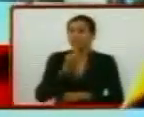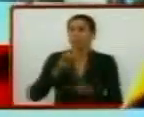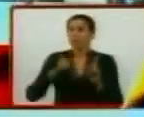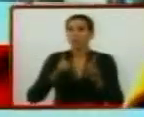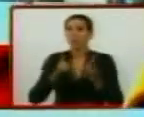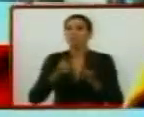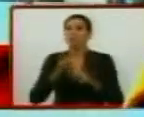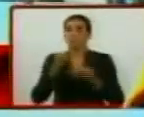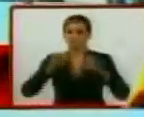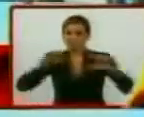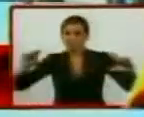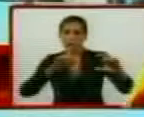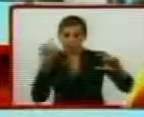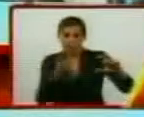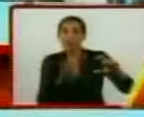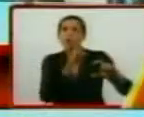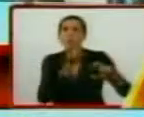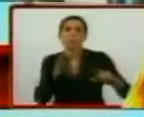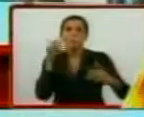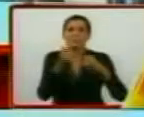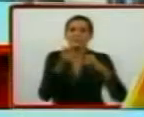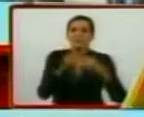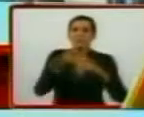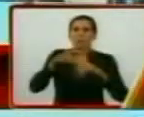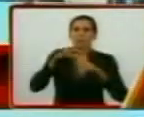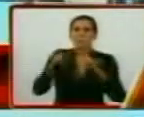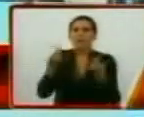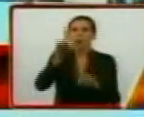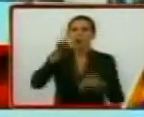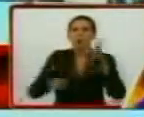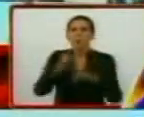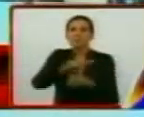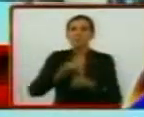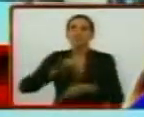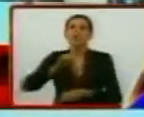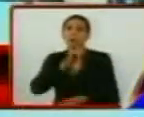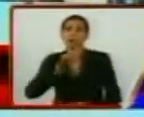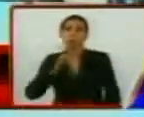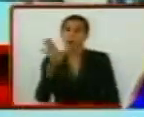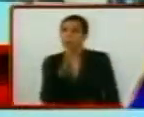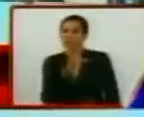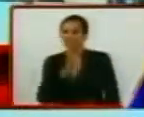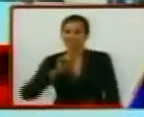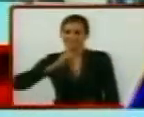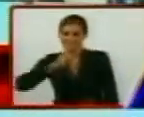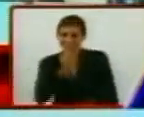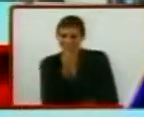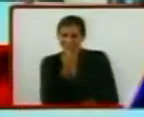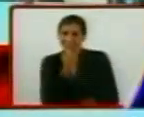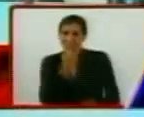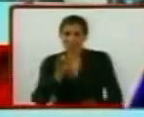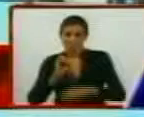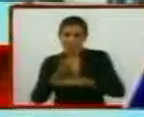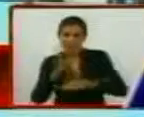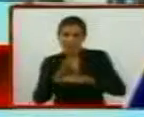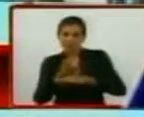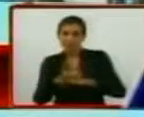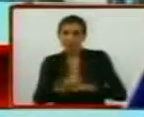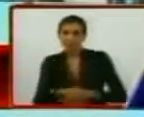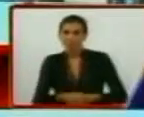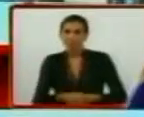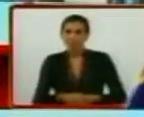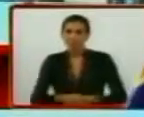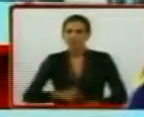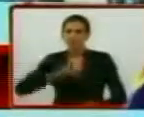apellido. Muchas veces muchas de estas personas anónimas que tienen una especie de odio visceral contra el presidente